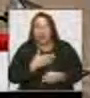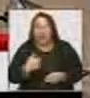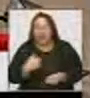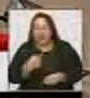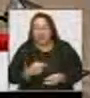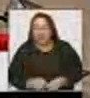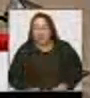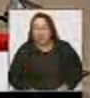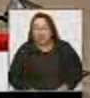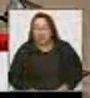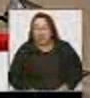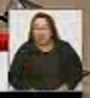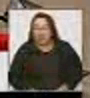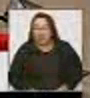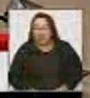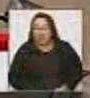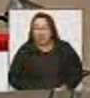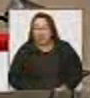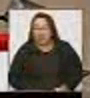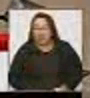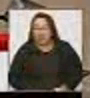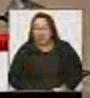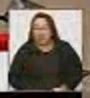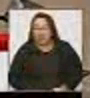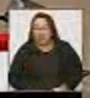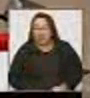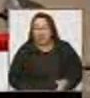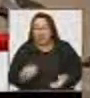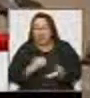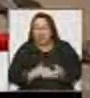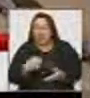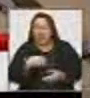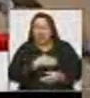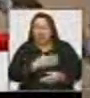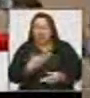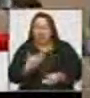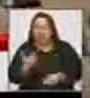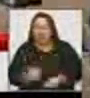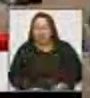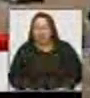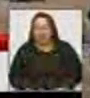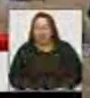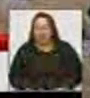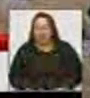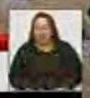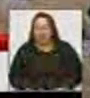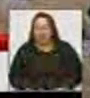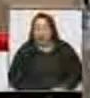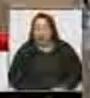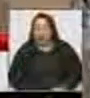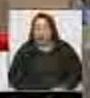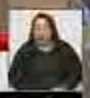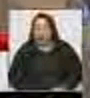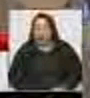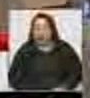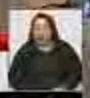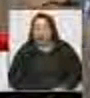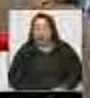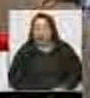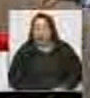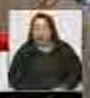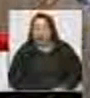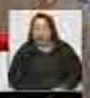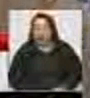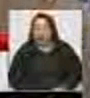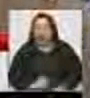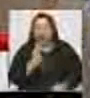Presidente, perdóneme, para añadir lo que ha dicho nuestro presidente, que veo que estamos entrando en sintonía. Los bancos que